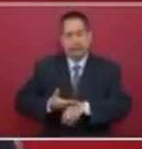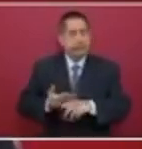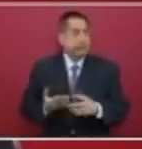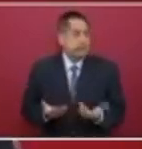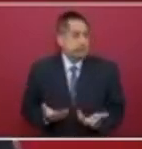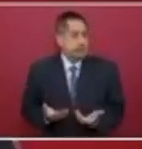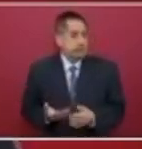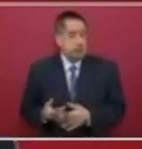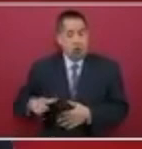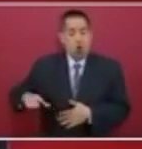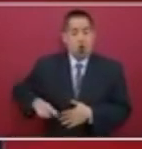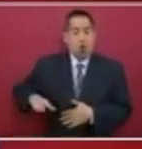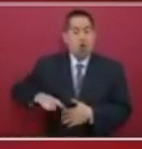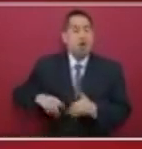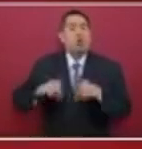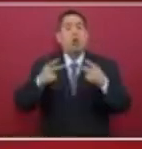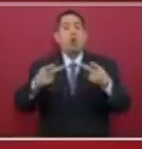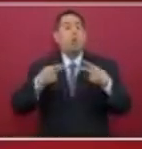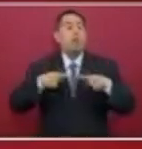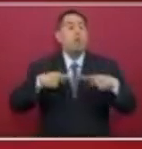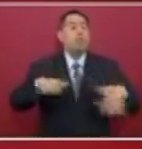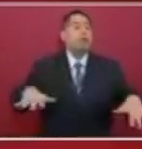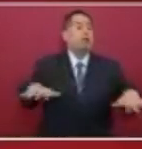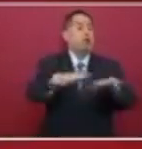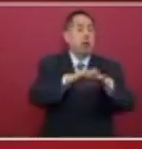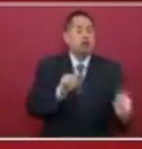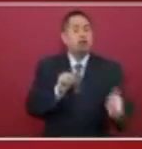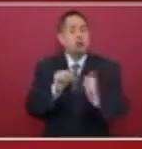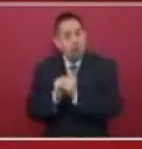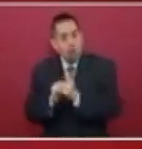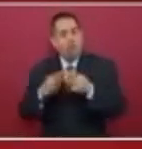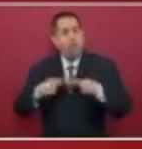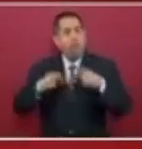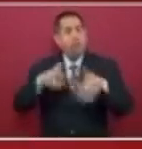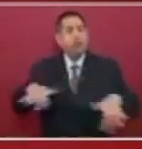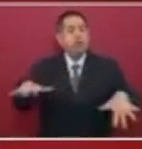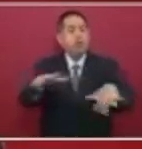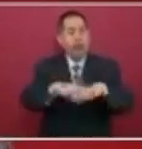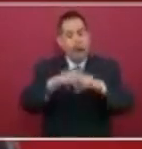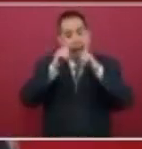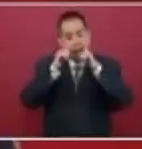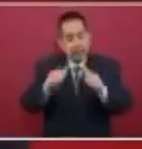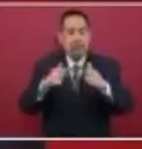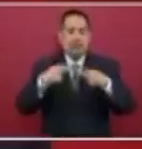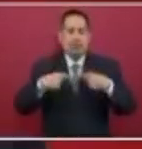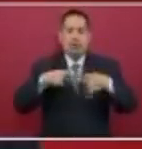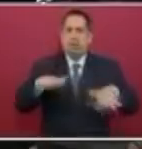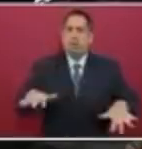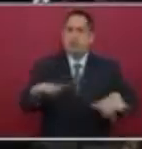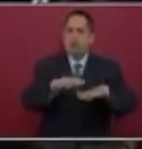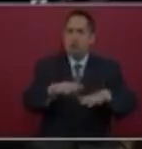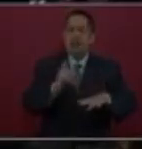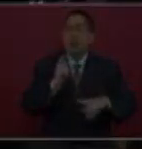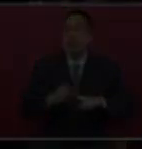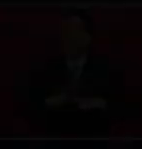Este es un gobierno del pueblo, para el pueblo y con el pueblo. Con información de Verónica Torres Lizama, Notimex.